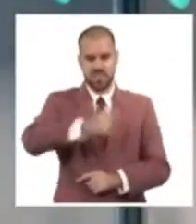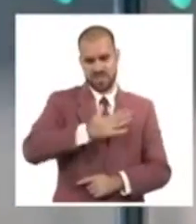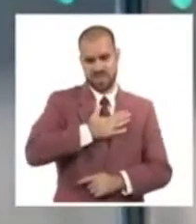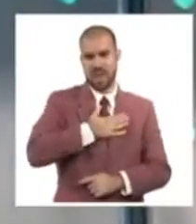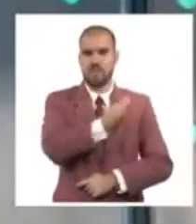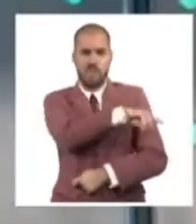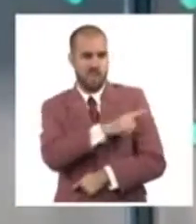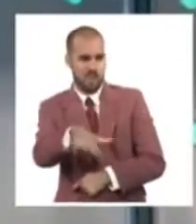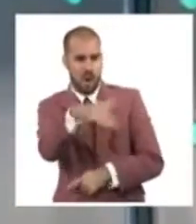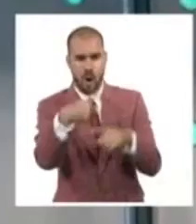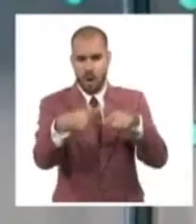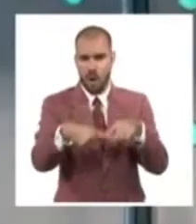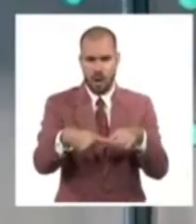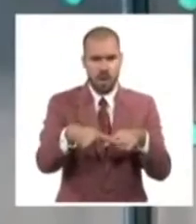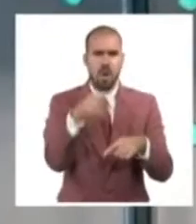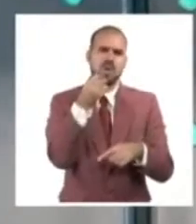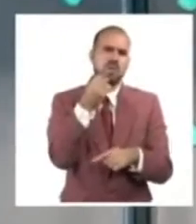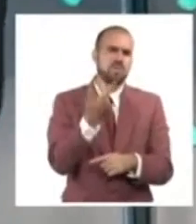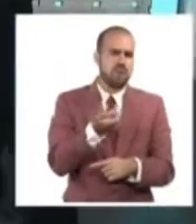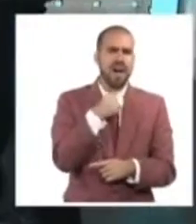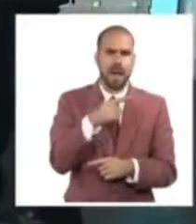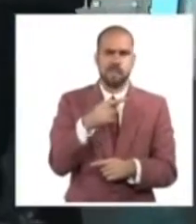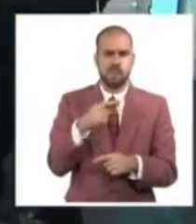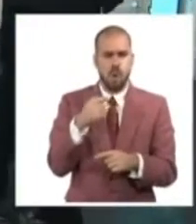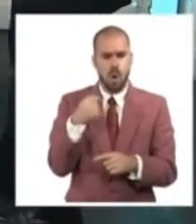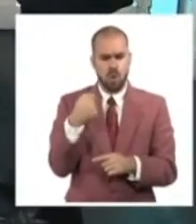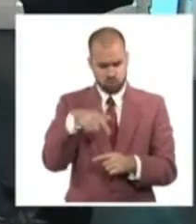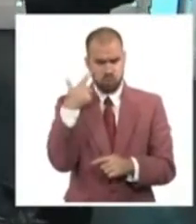referentes en determinadas materias para el mundo?